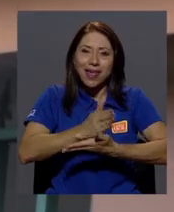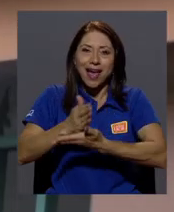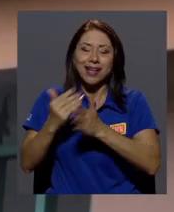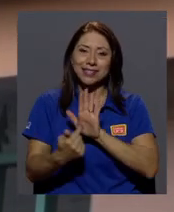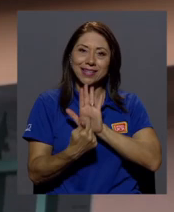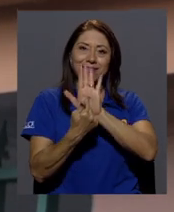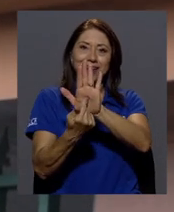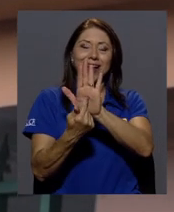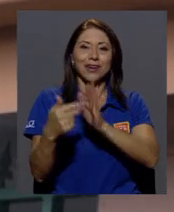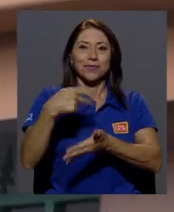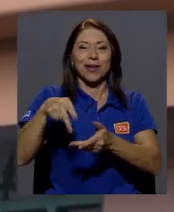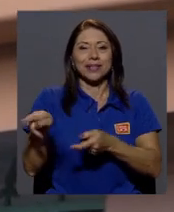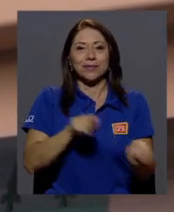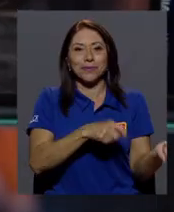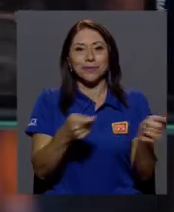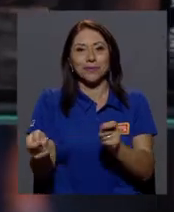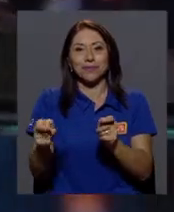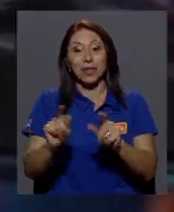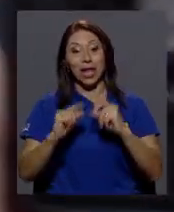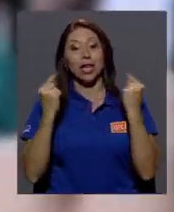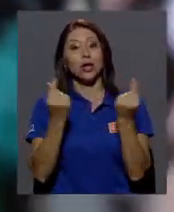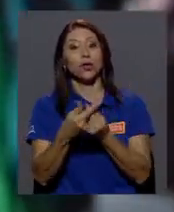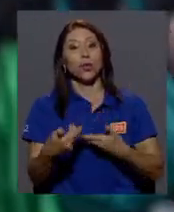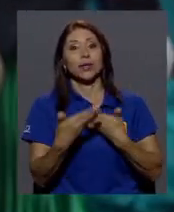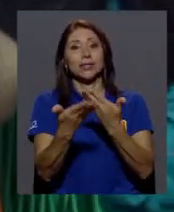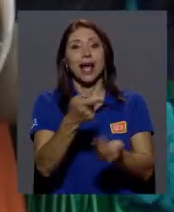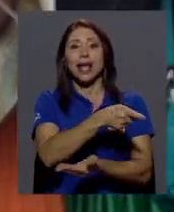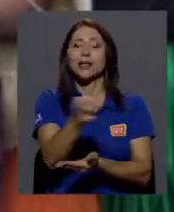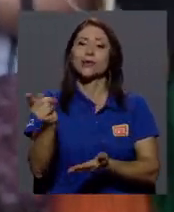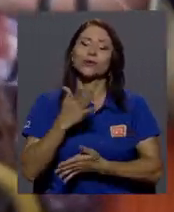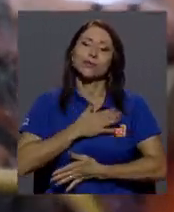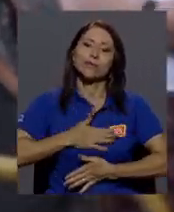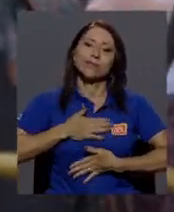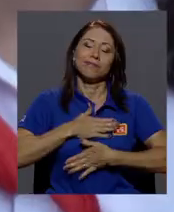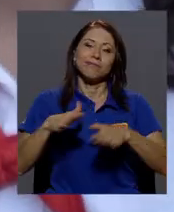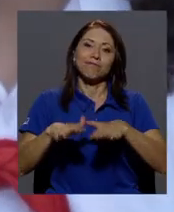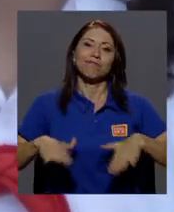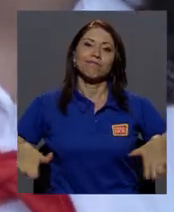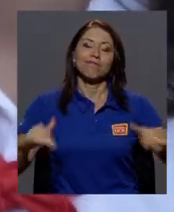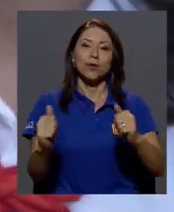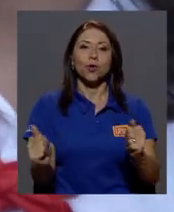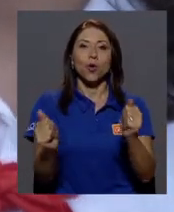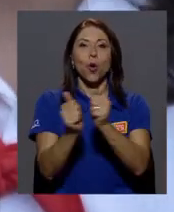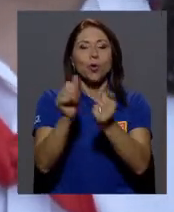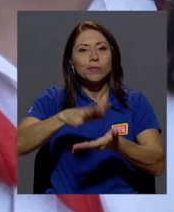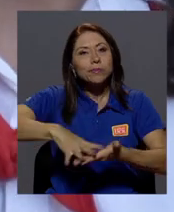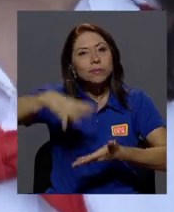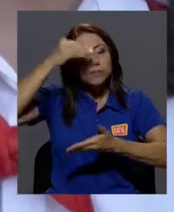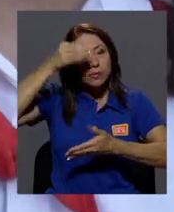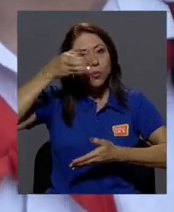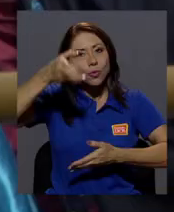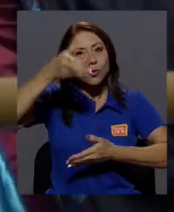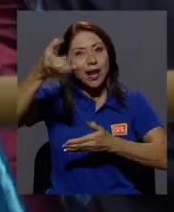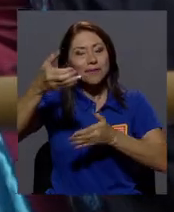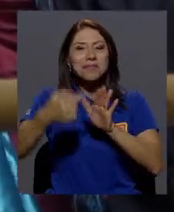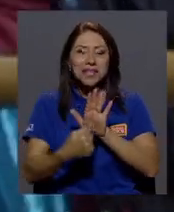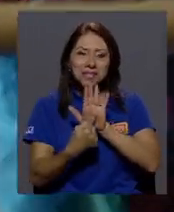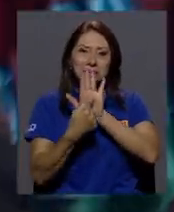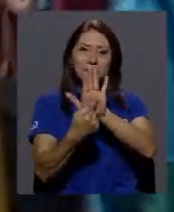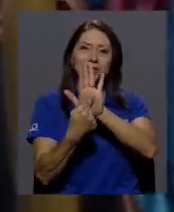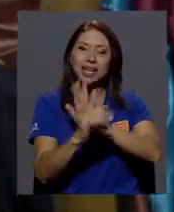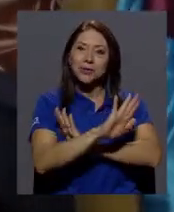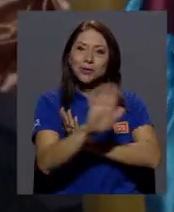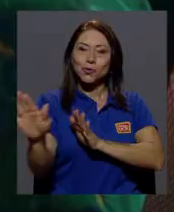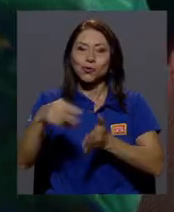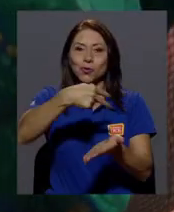costarricenses. El grupo ofrece a sus integrantes un espacio de esparcimiento que va de la mano con la formación cultural reflejada en cada una de